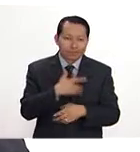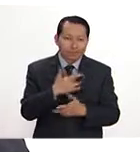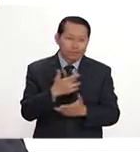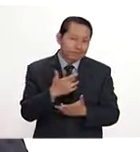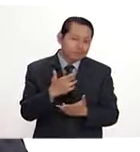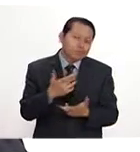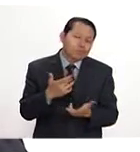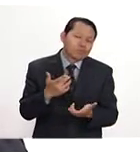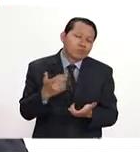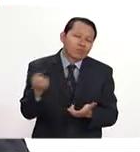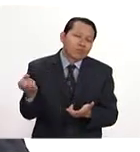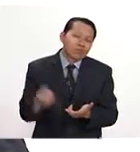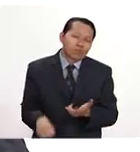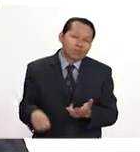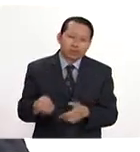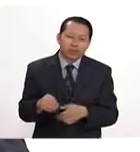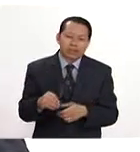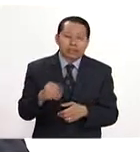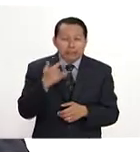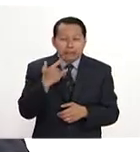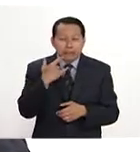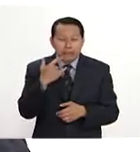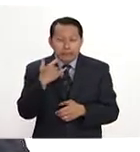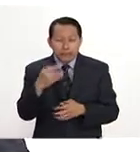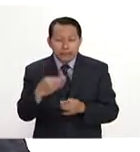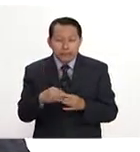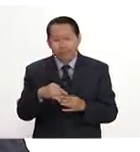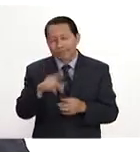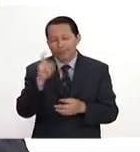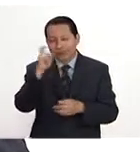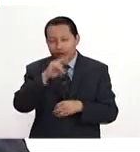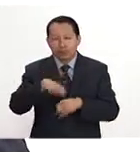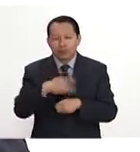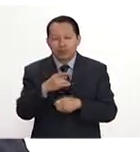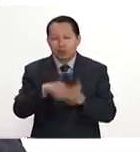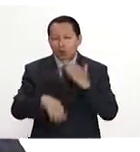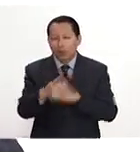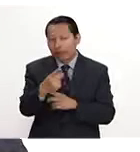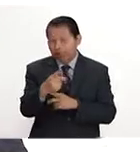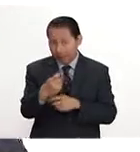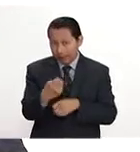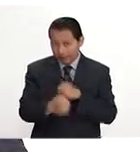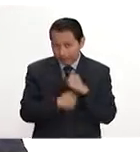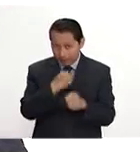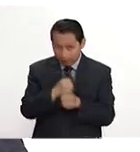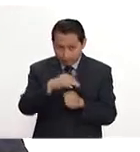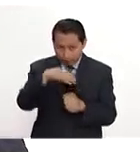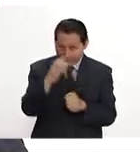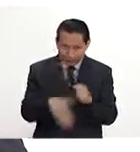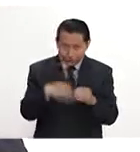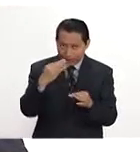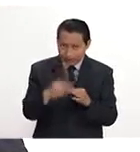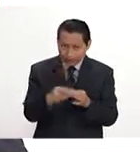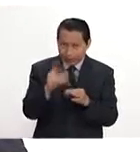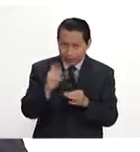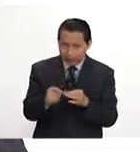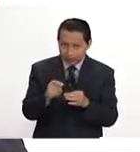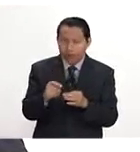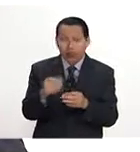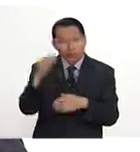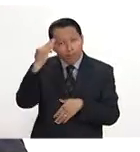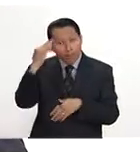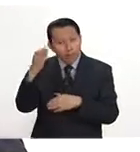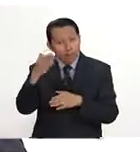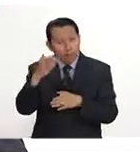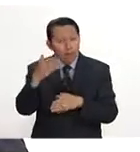aún si le echan ganas. ¿Por qué? Porque suponiendo que terminan en diciembre de este año, los tiempos legislativos